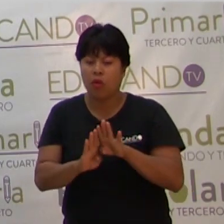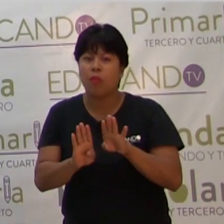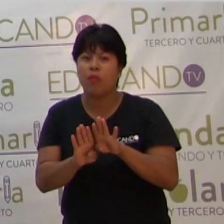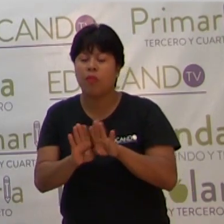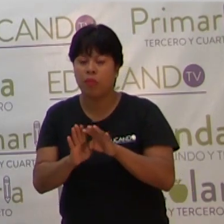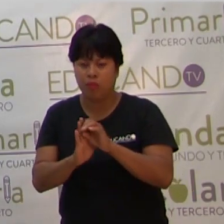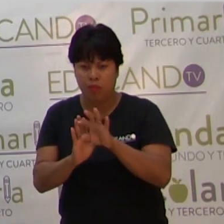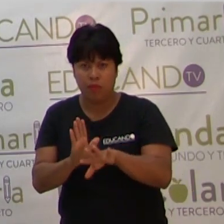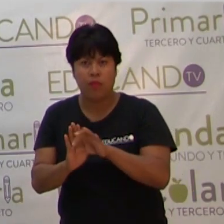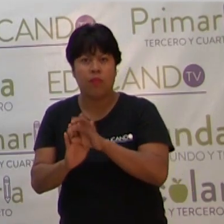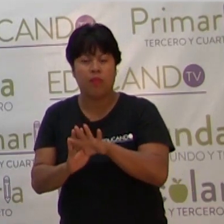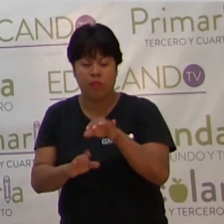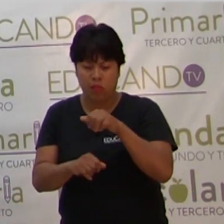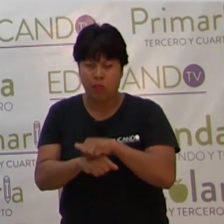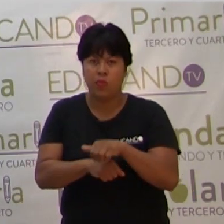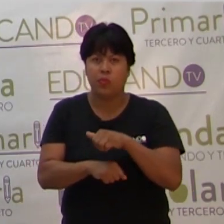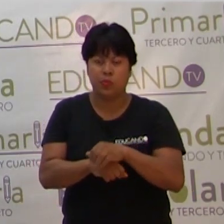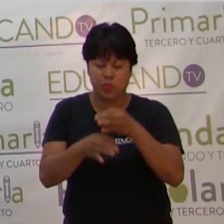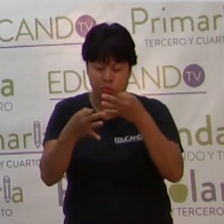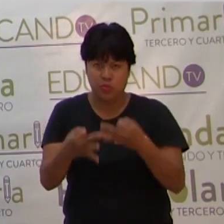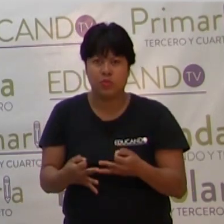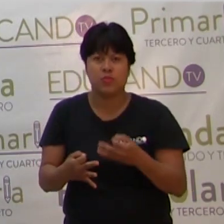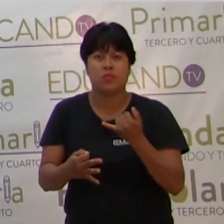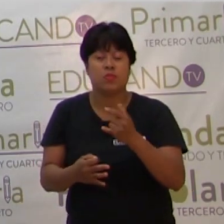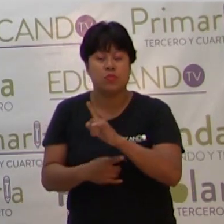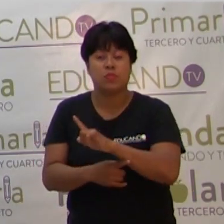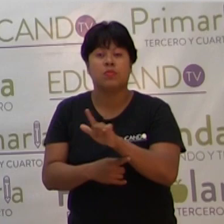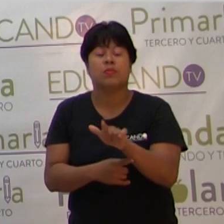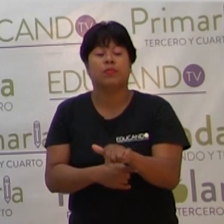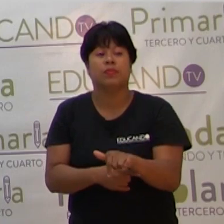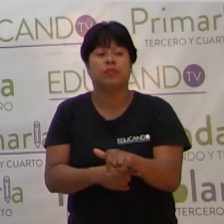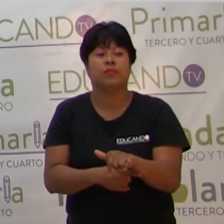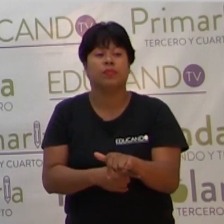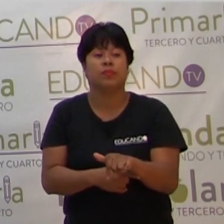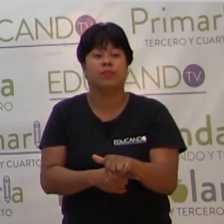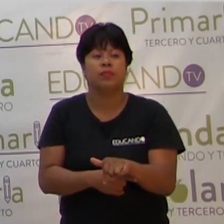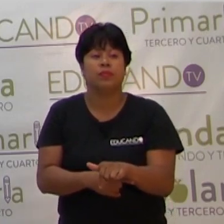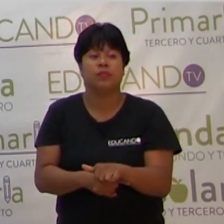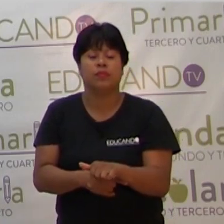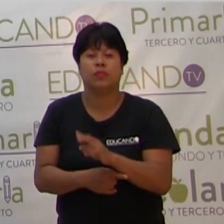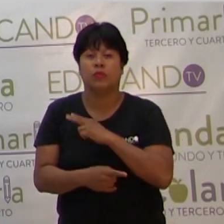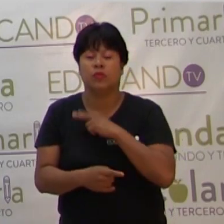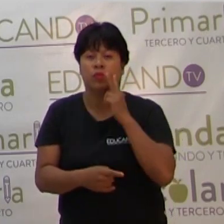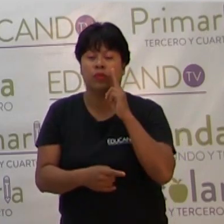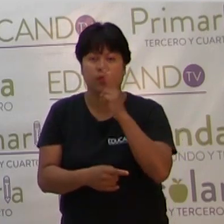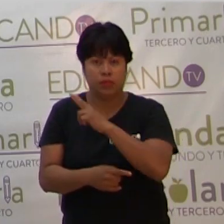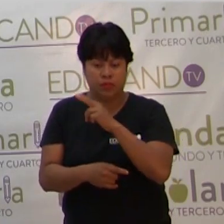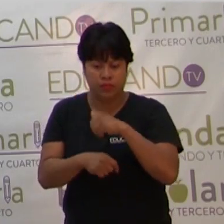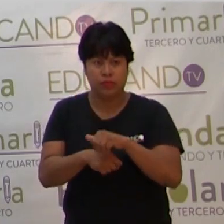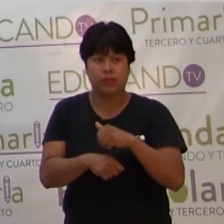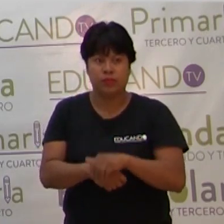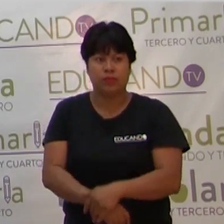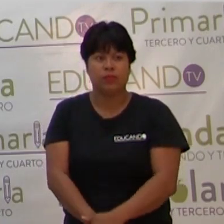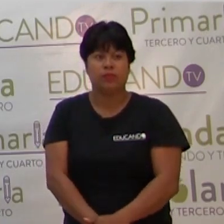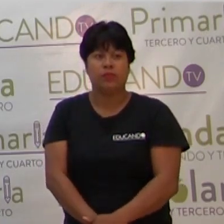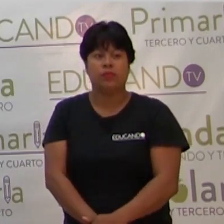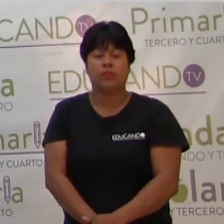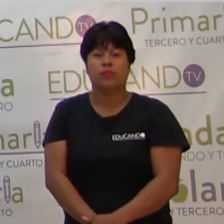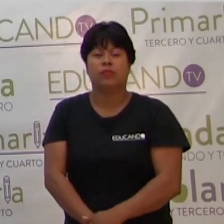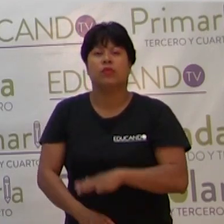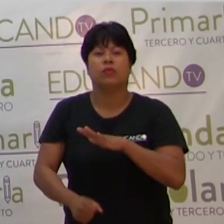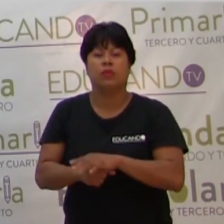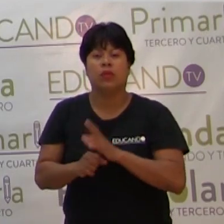con números ya más reales. Y finalmente vamos a observar los dígitos,